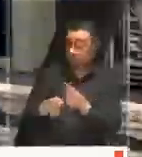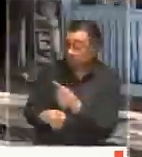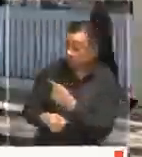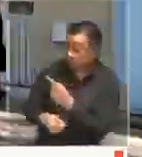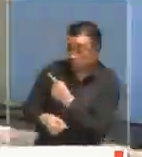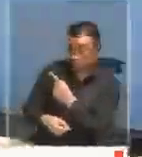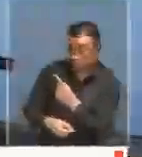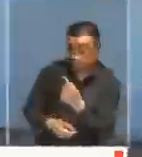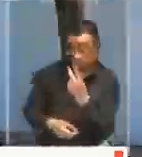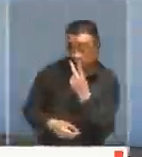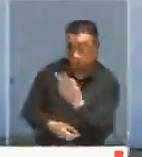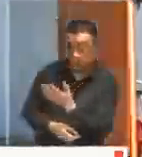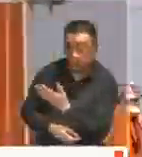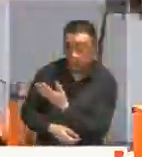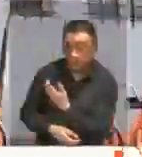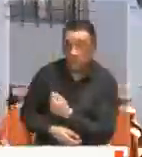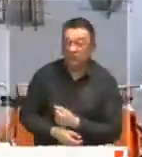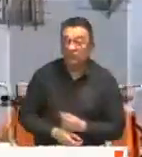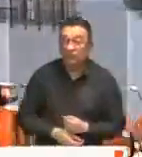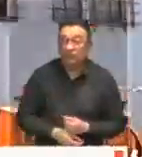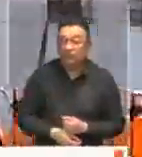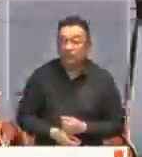momento,